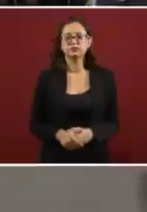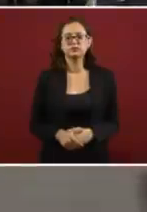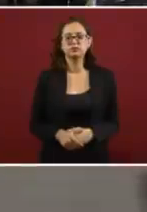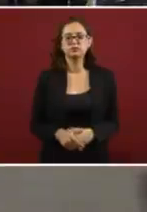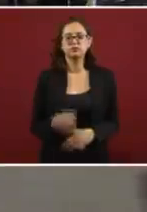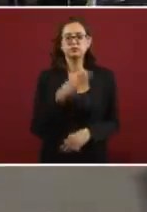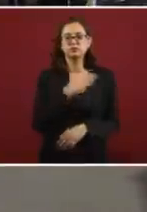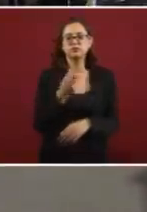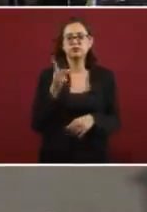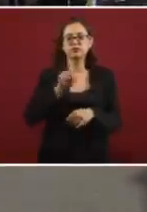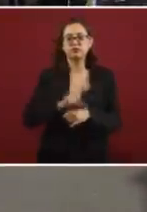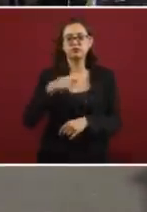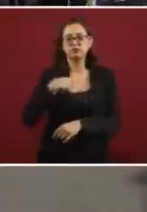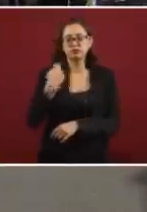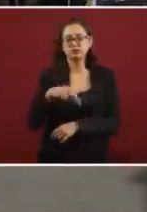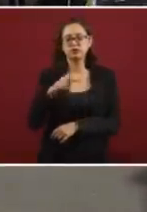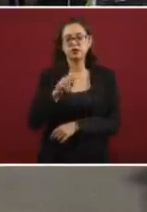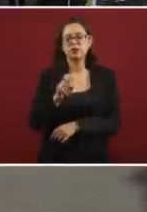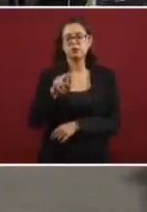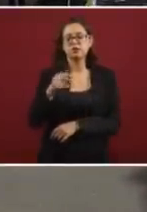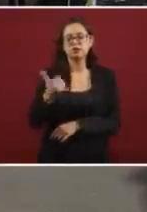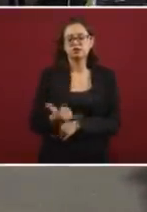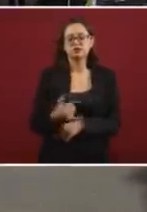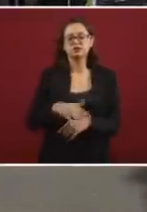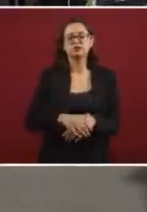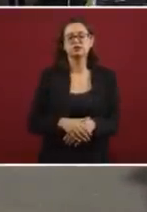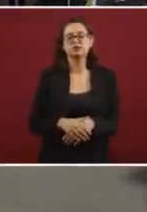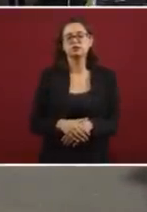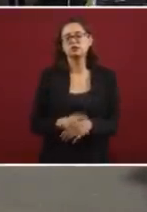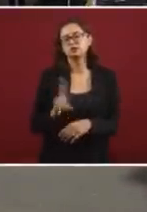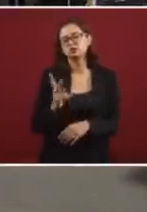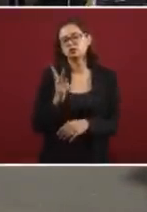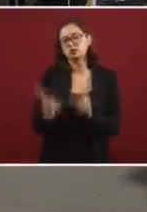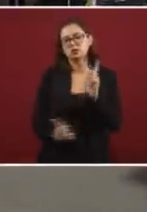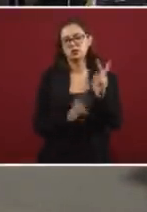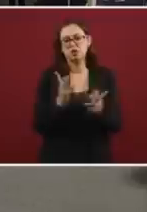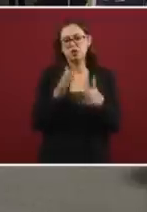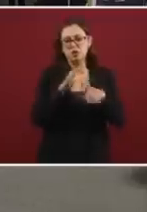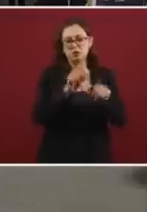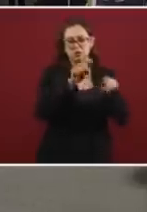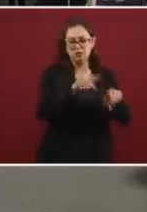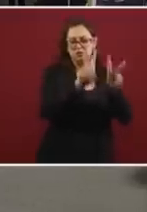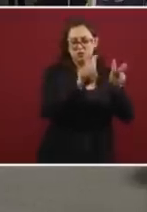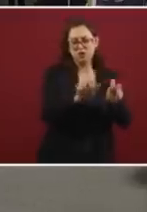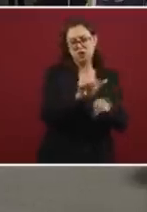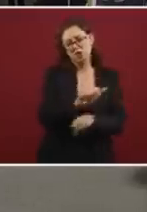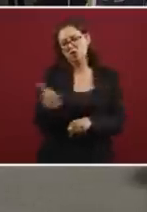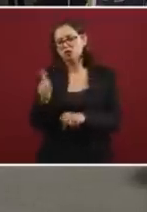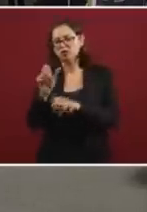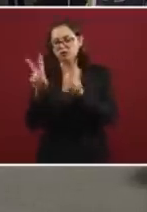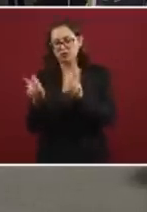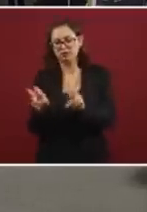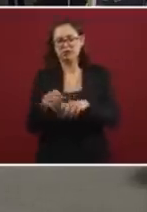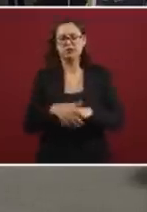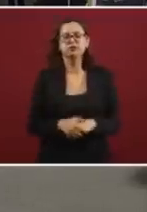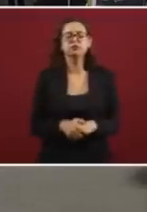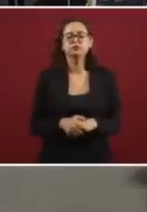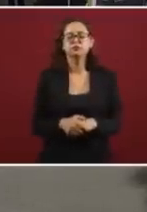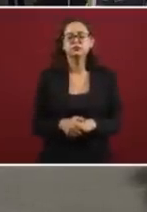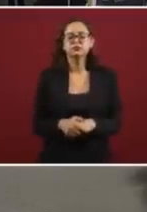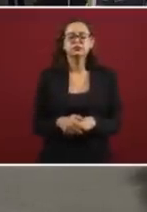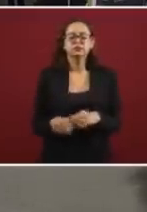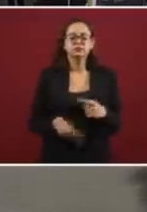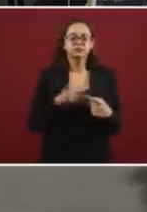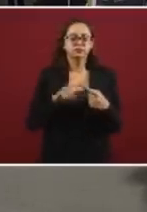buenos días soy penny lane ramírez de univision y tengo dos preguntas son es sobre el tema y otra es sobre otro tema el gobierno de